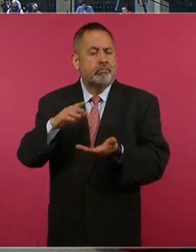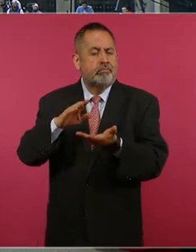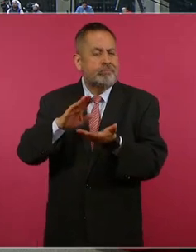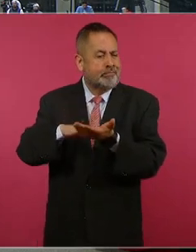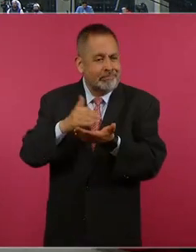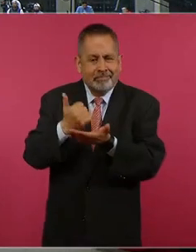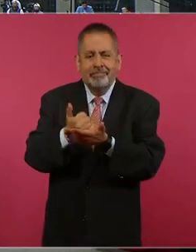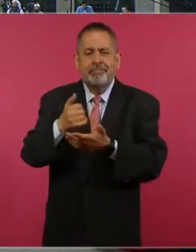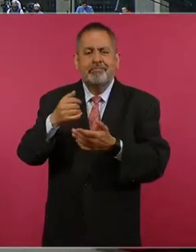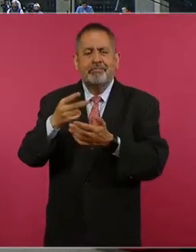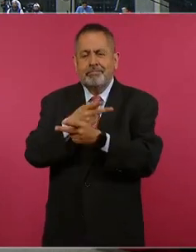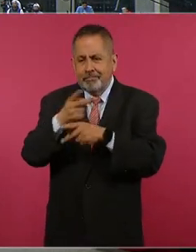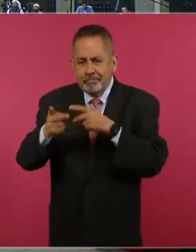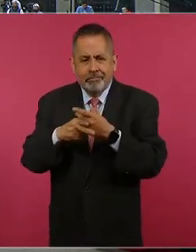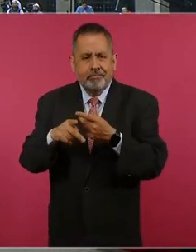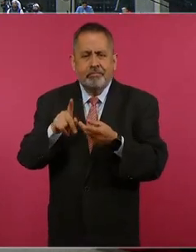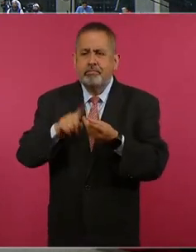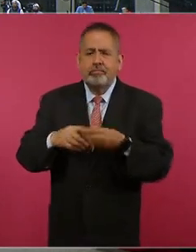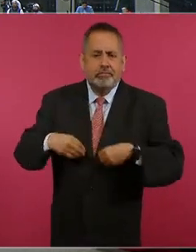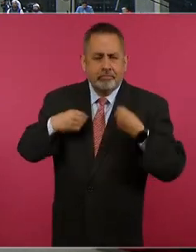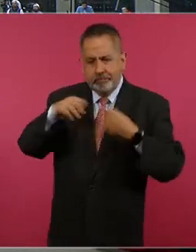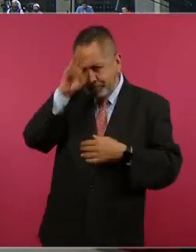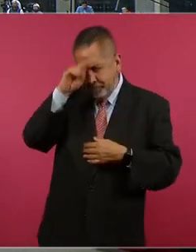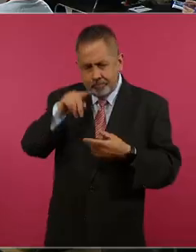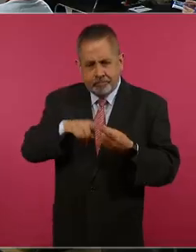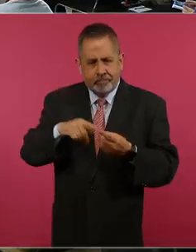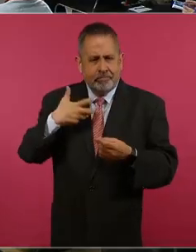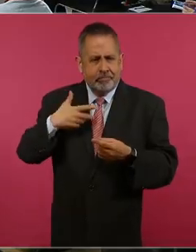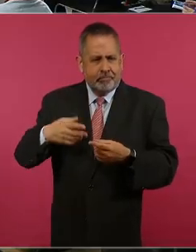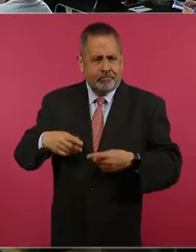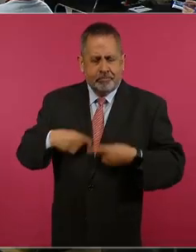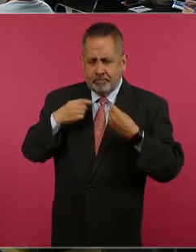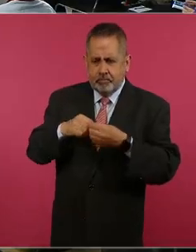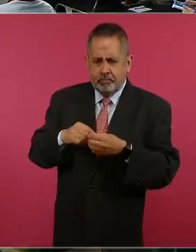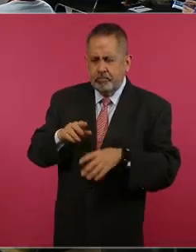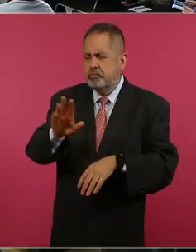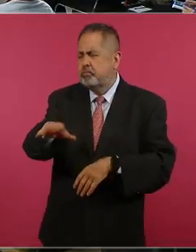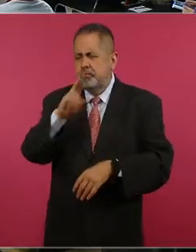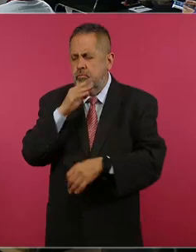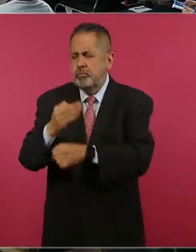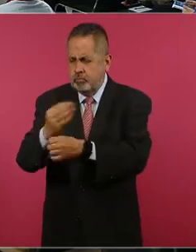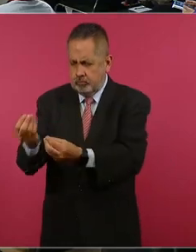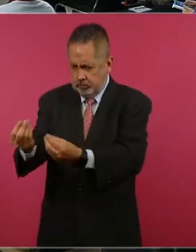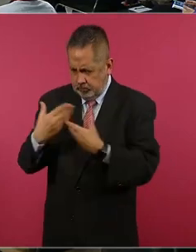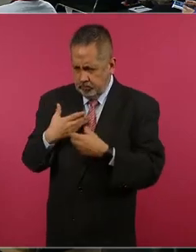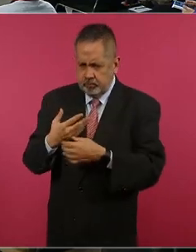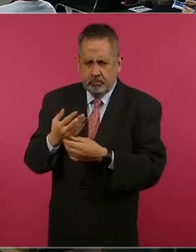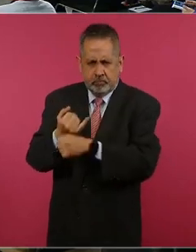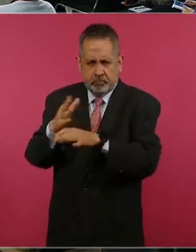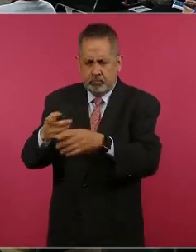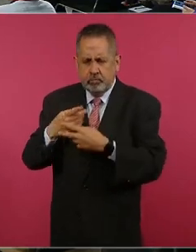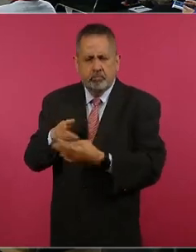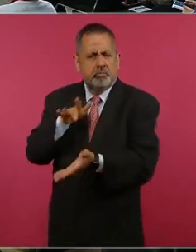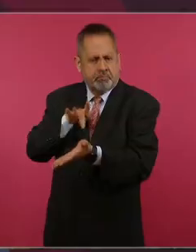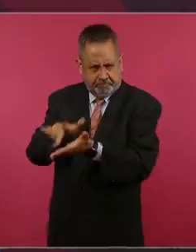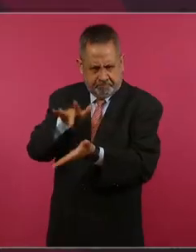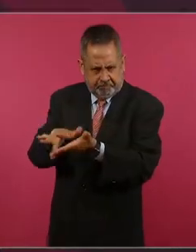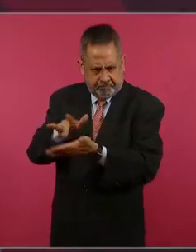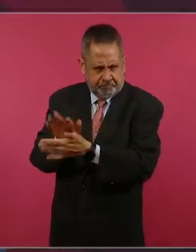tienen sus direcciones en Monterrey, tienen sus direcciones en ahora nos en McAllen. Toda la información para